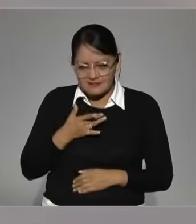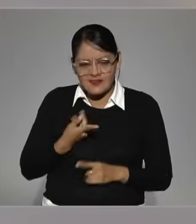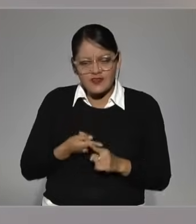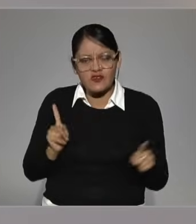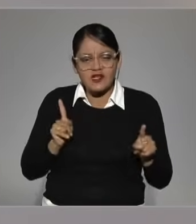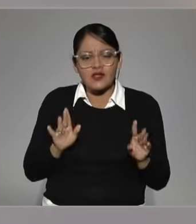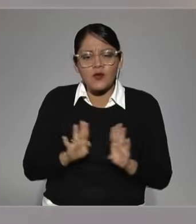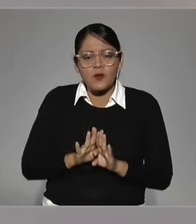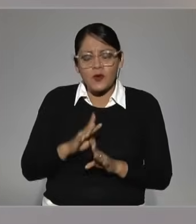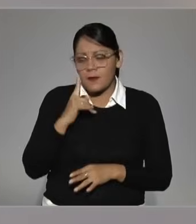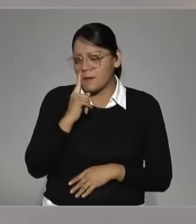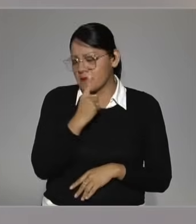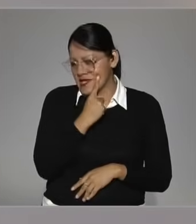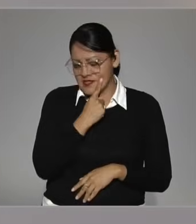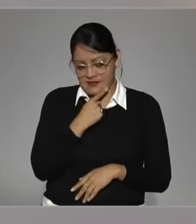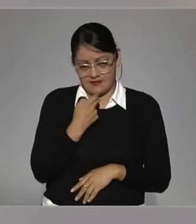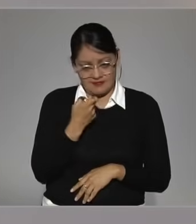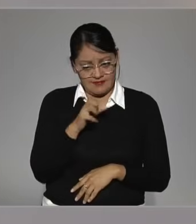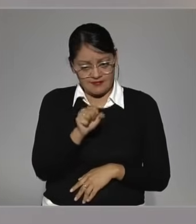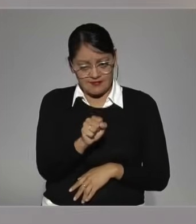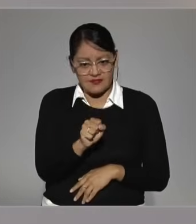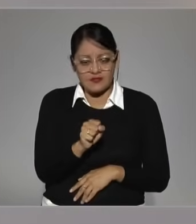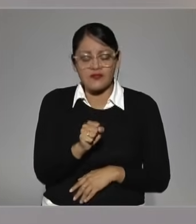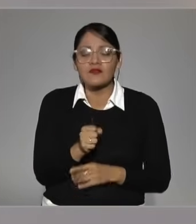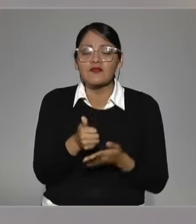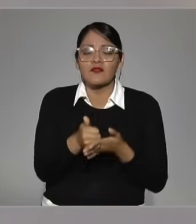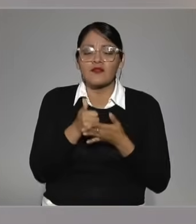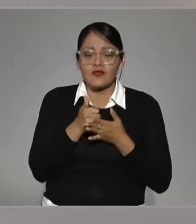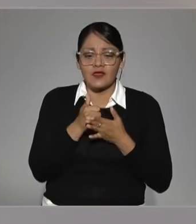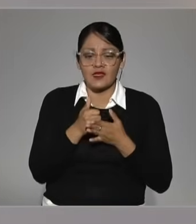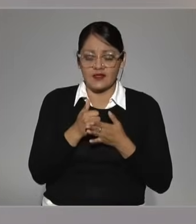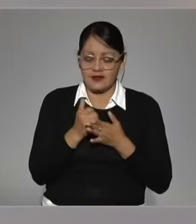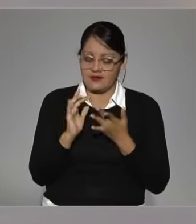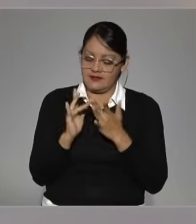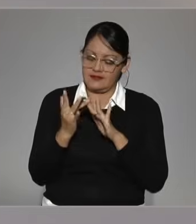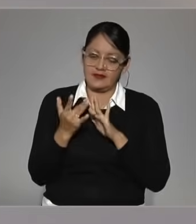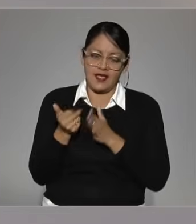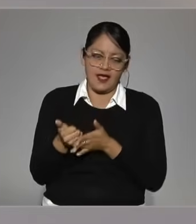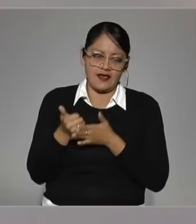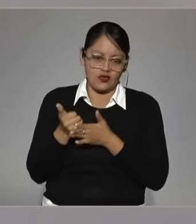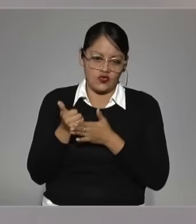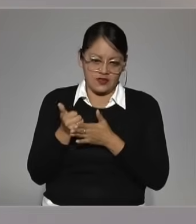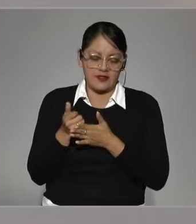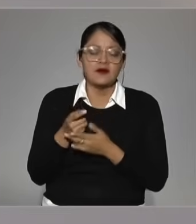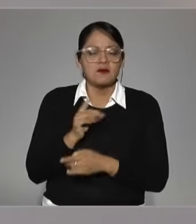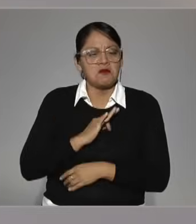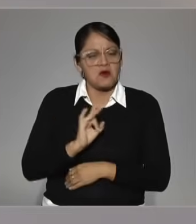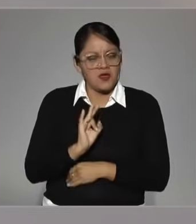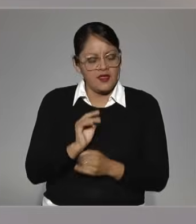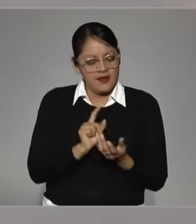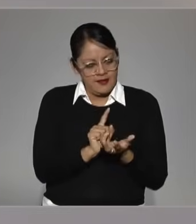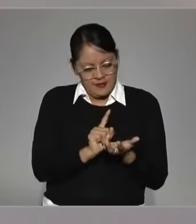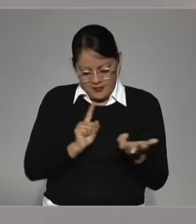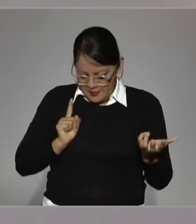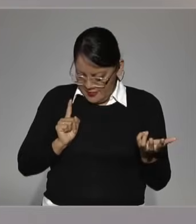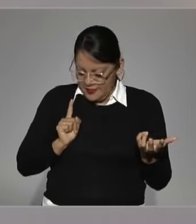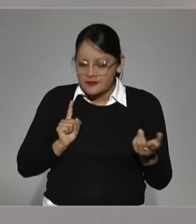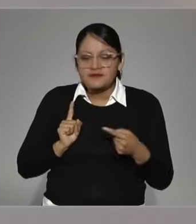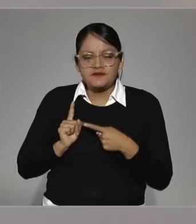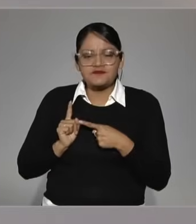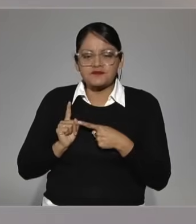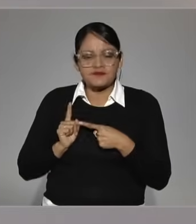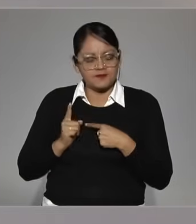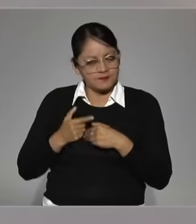una percepción momentánea que con la ayuda de una buena red de apoyo podemos salir de ahí, seguir adelante,